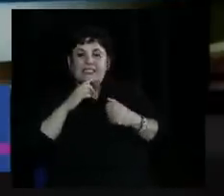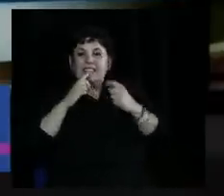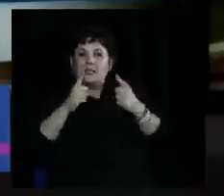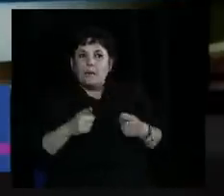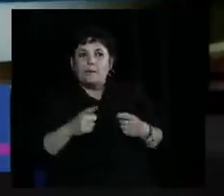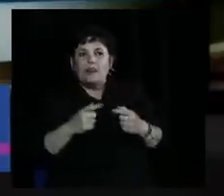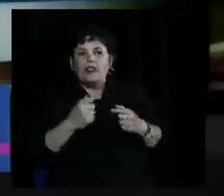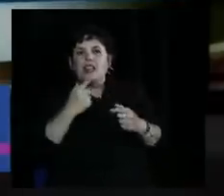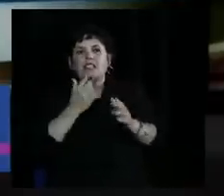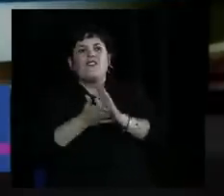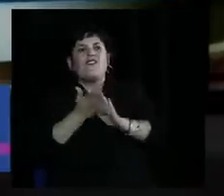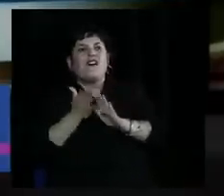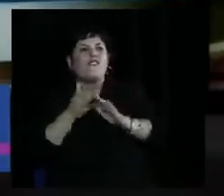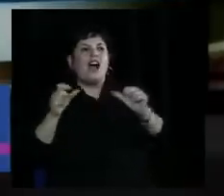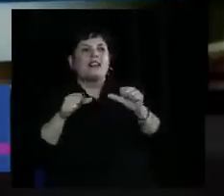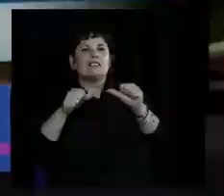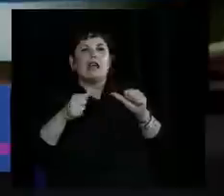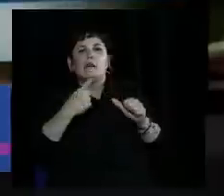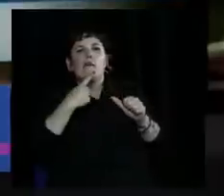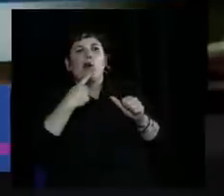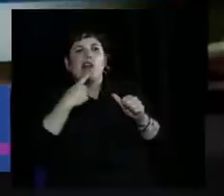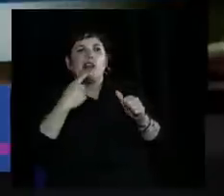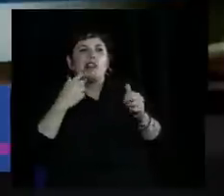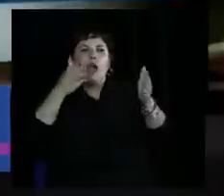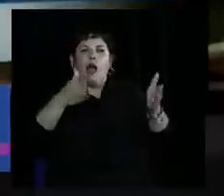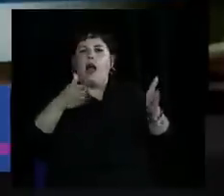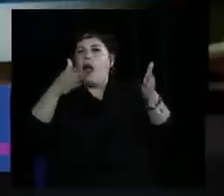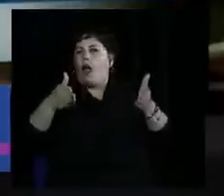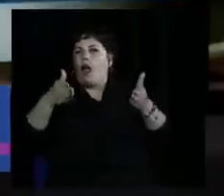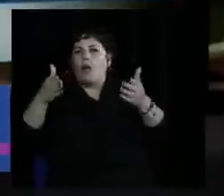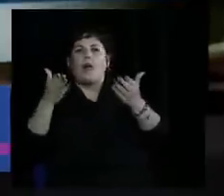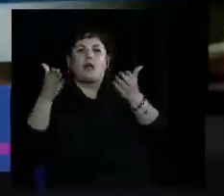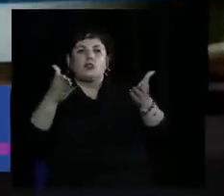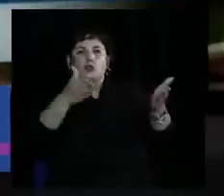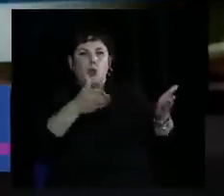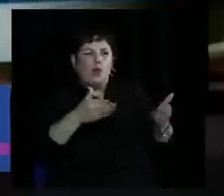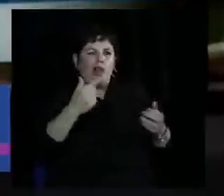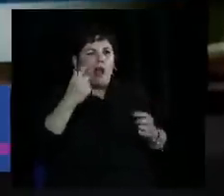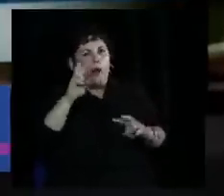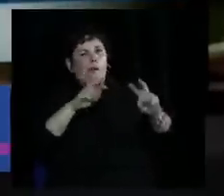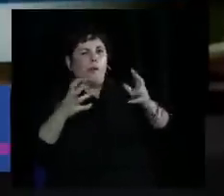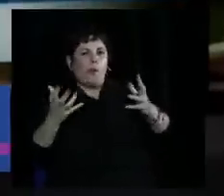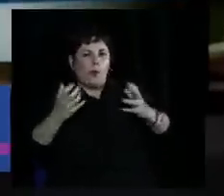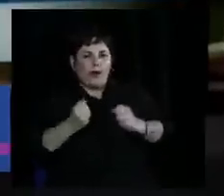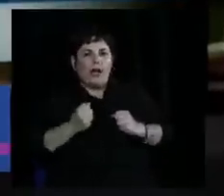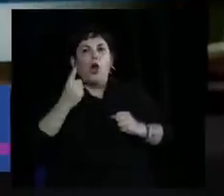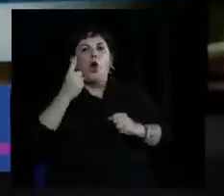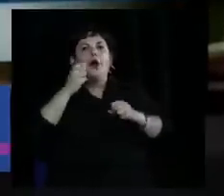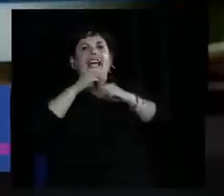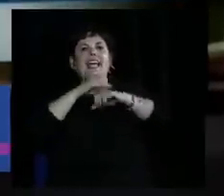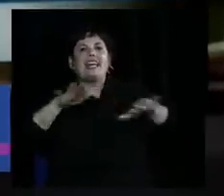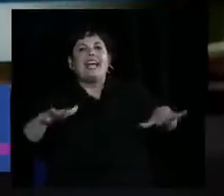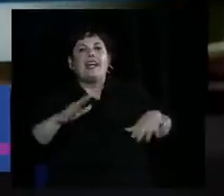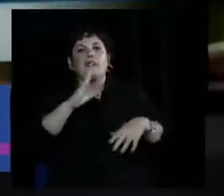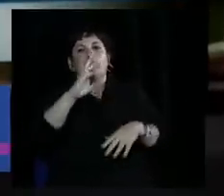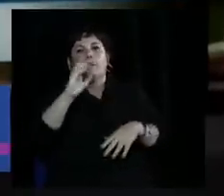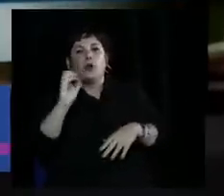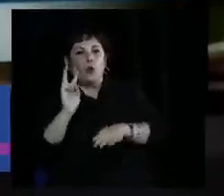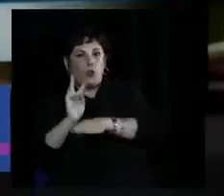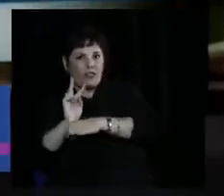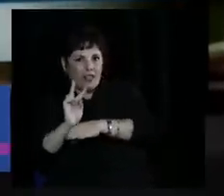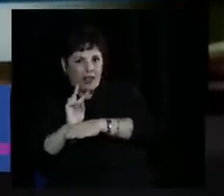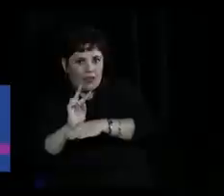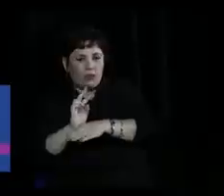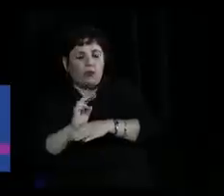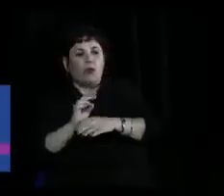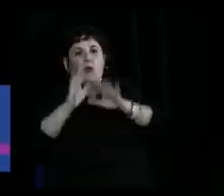va a hacer política con beneficios sociales, ¿no? Hoy la Red Pro Cuidados le